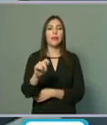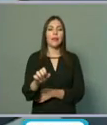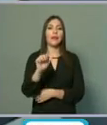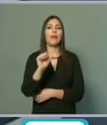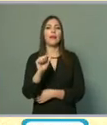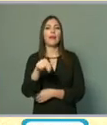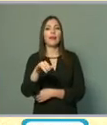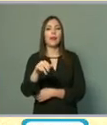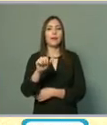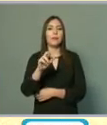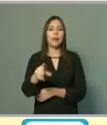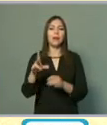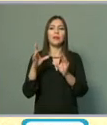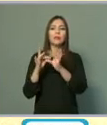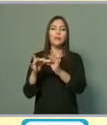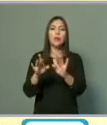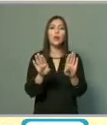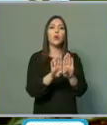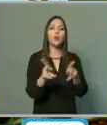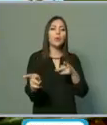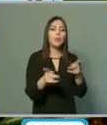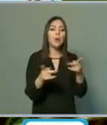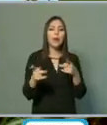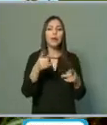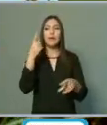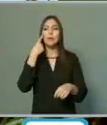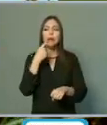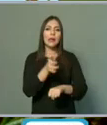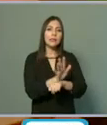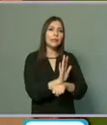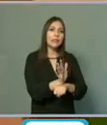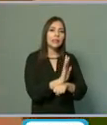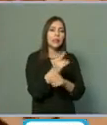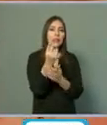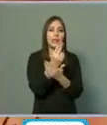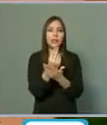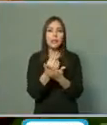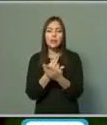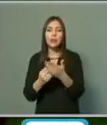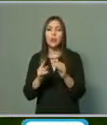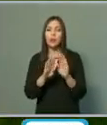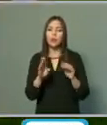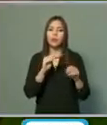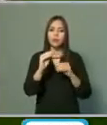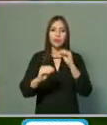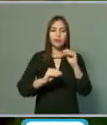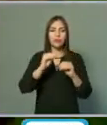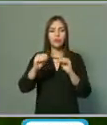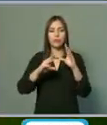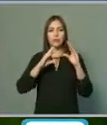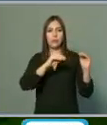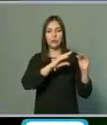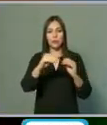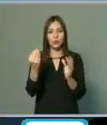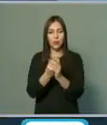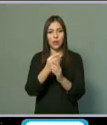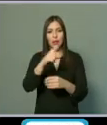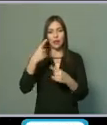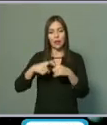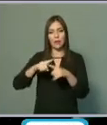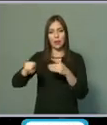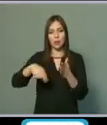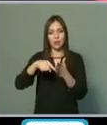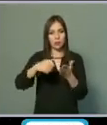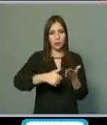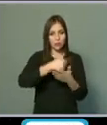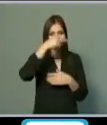se profundizará en el lenguaje cinematográfico y en las técnicas de animación de stop motion. Este taller se impartirá en distintas sedes de la Ciudad de